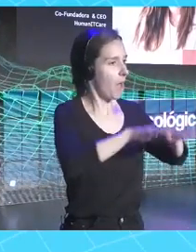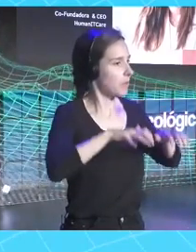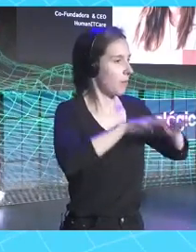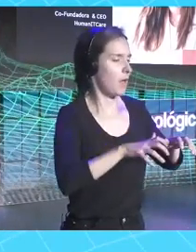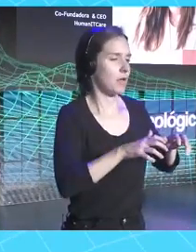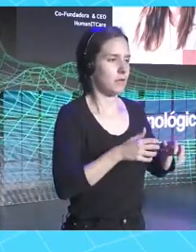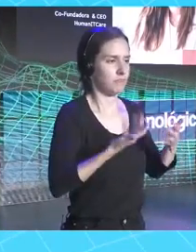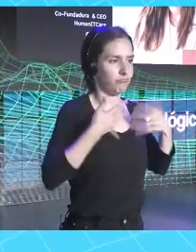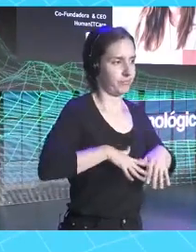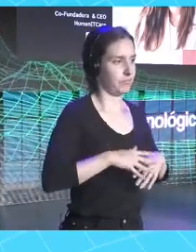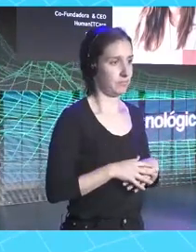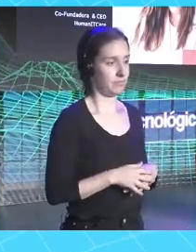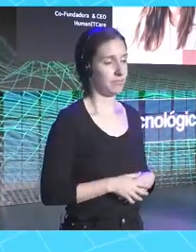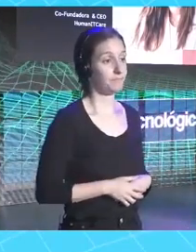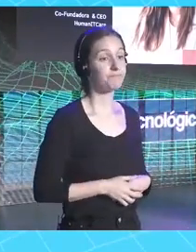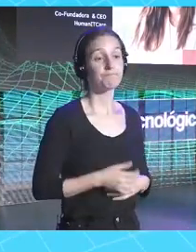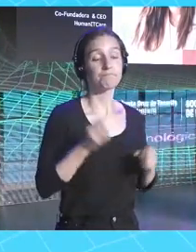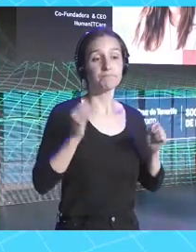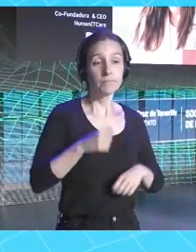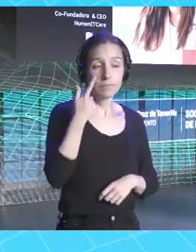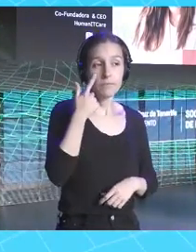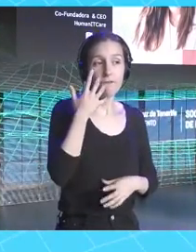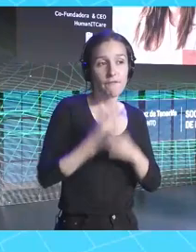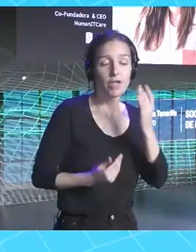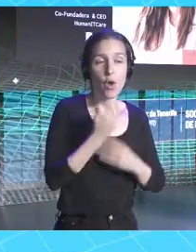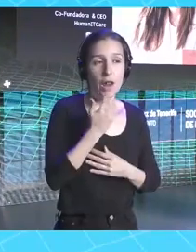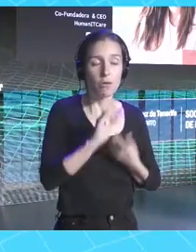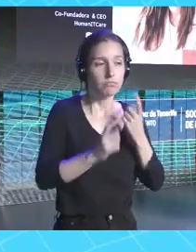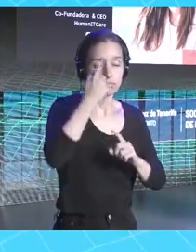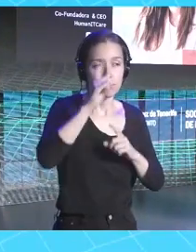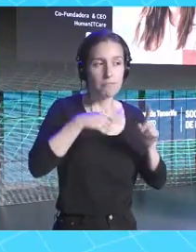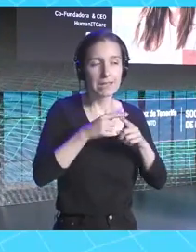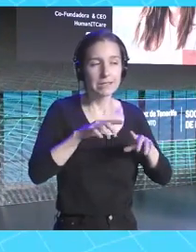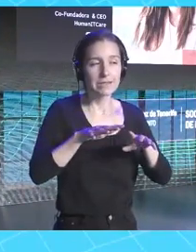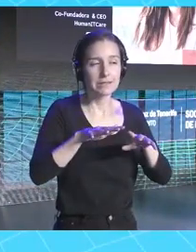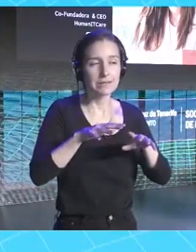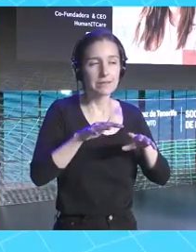que te haya marcado y el aprendizaje que has sacado muchos